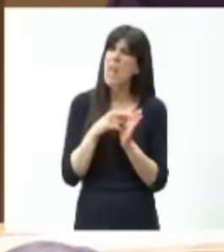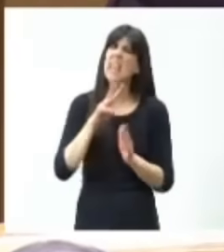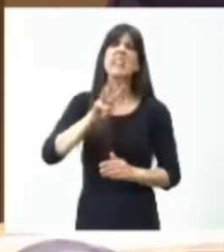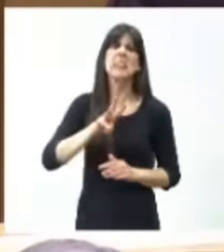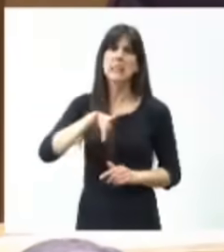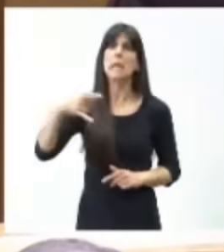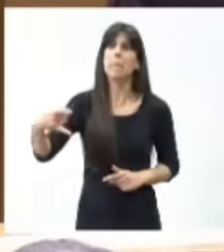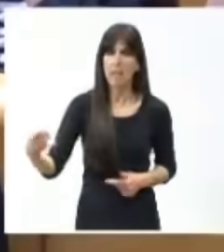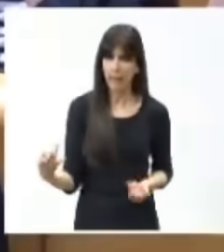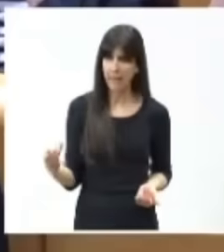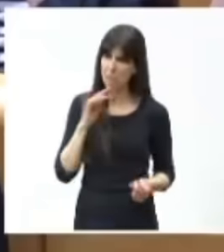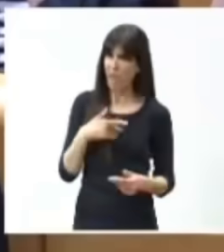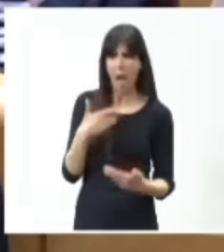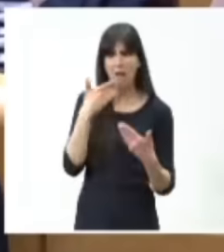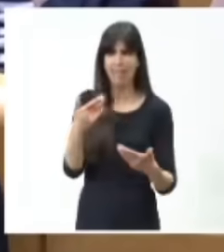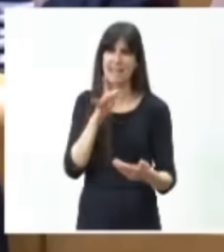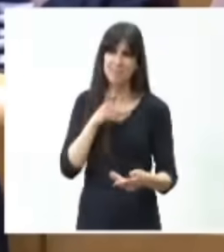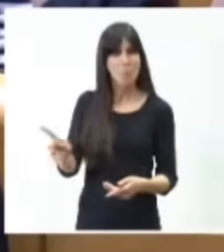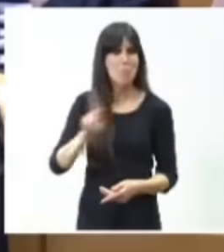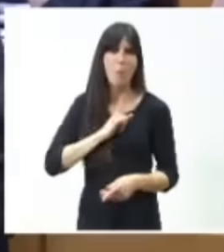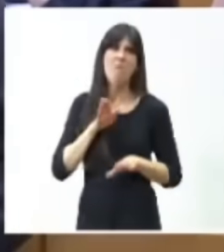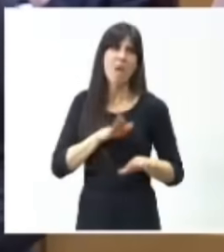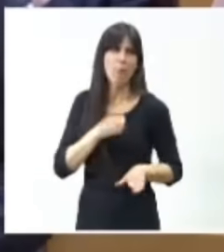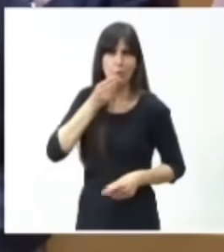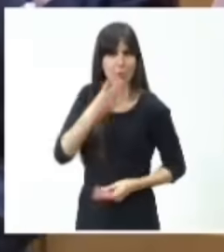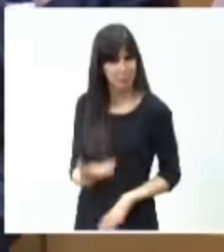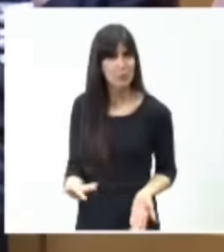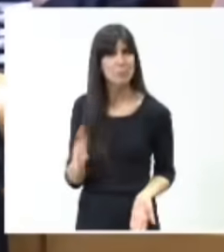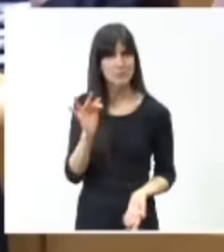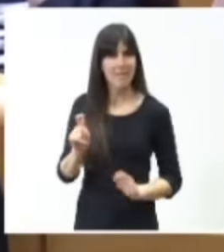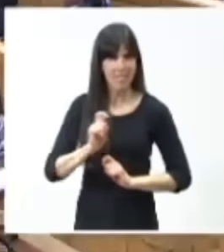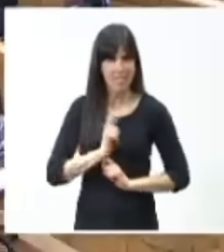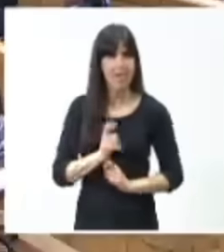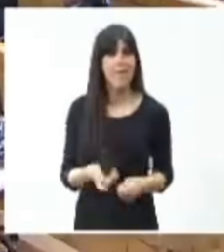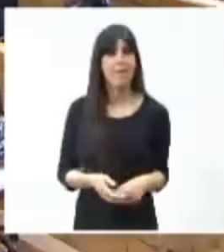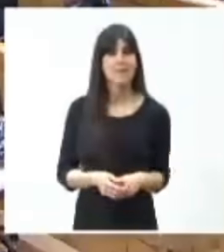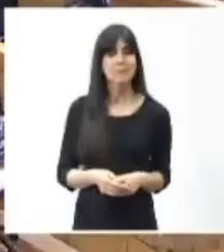gracias por hacerme este gran favor, señores del Partido Popular. Mire,